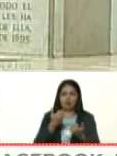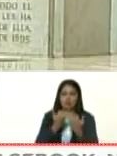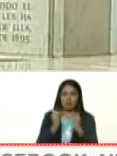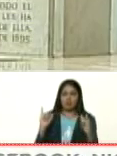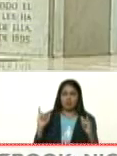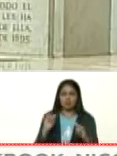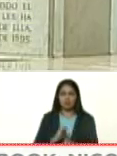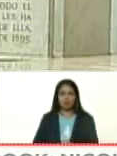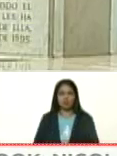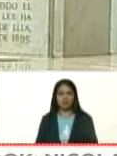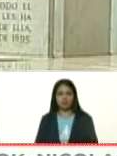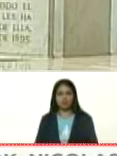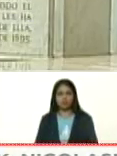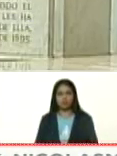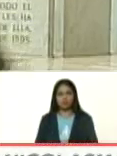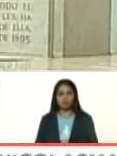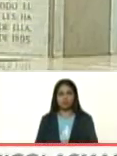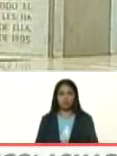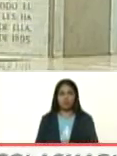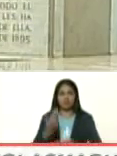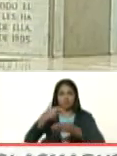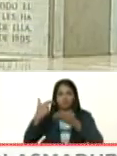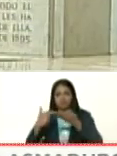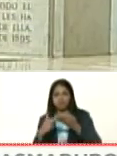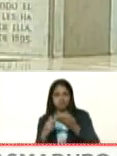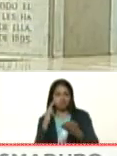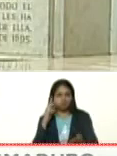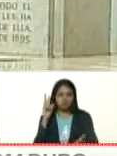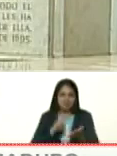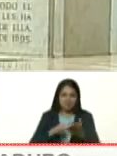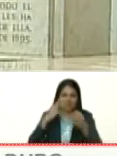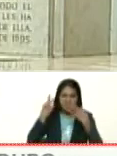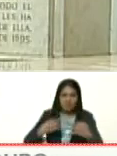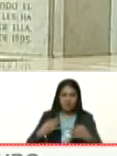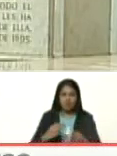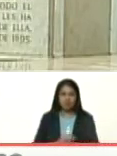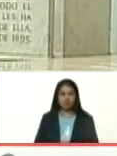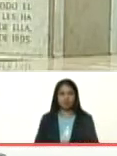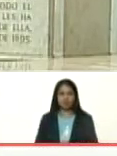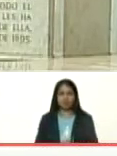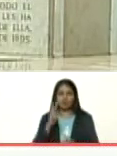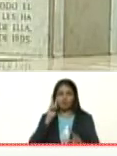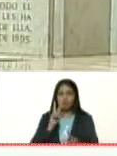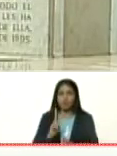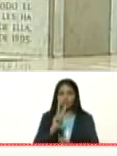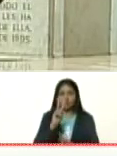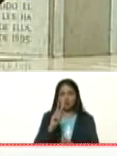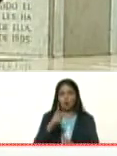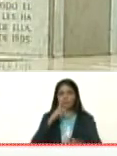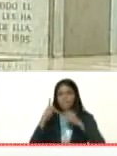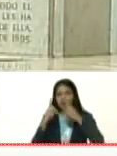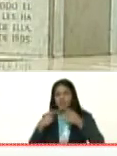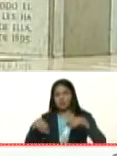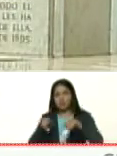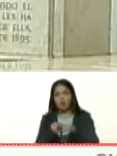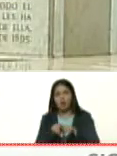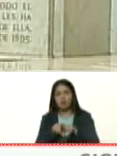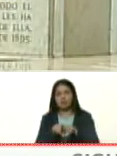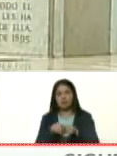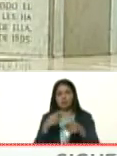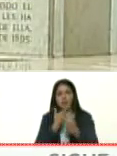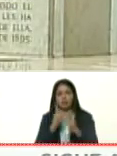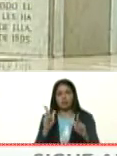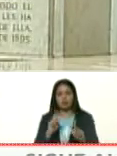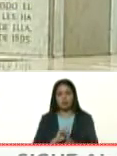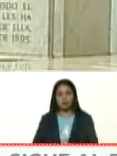independencia, en la estrategia trazada correctamente con la visión geopolítica del Libertador, claro que sí.